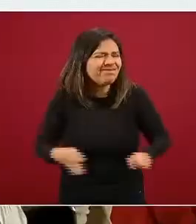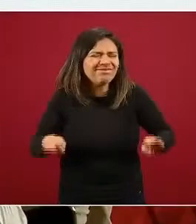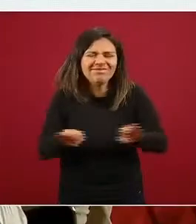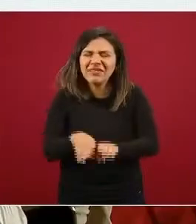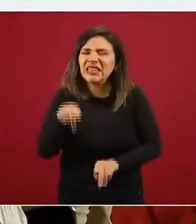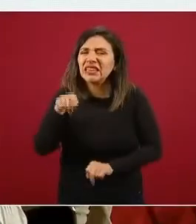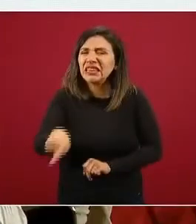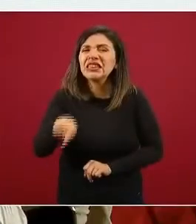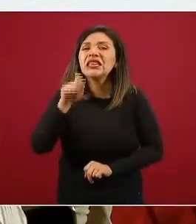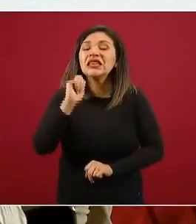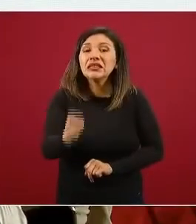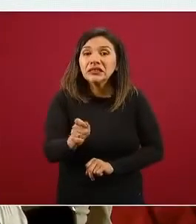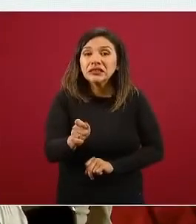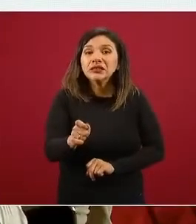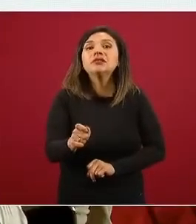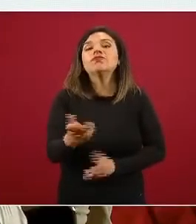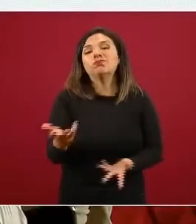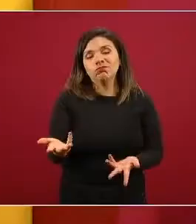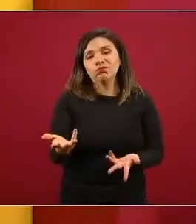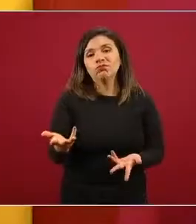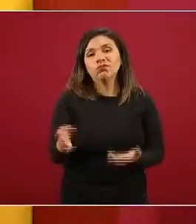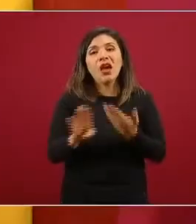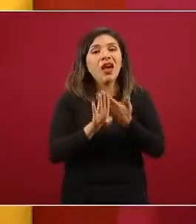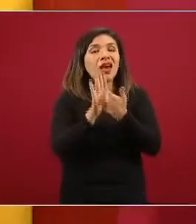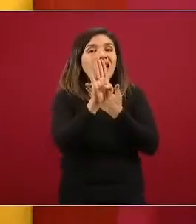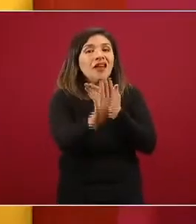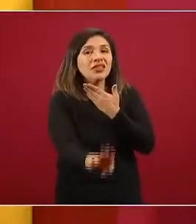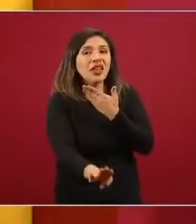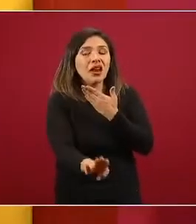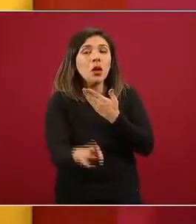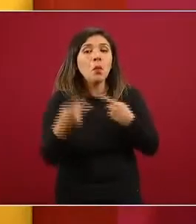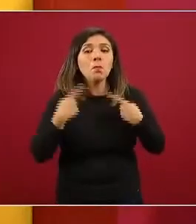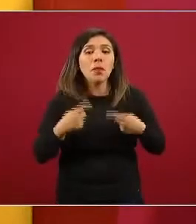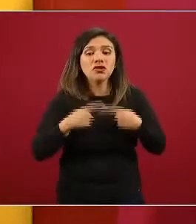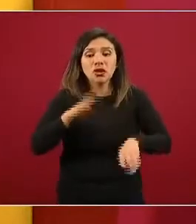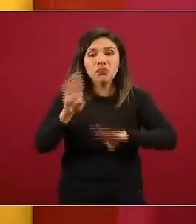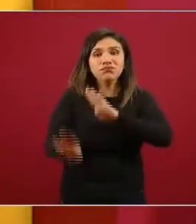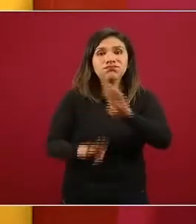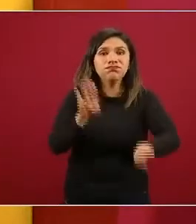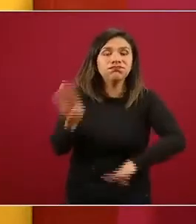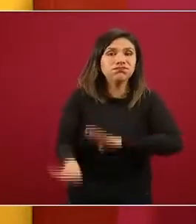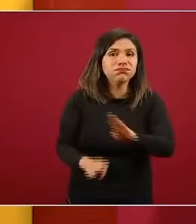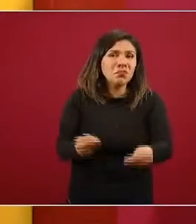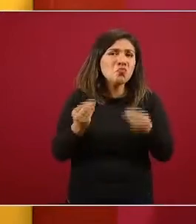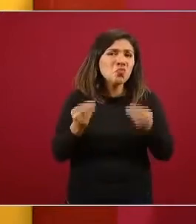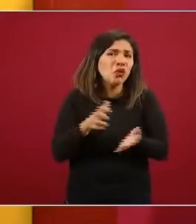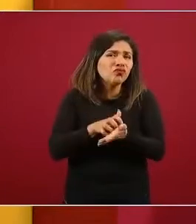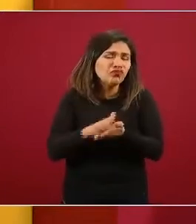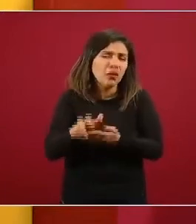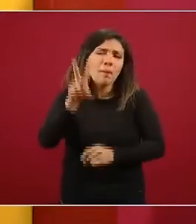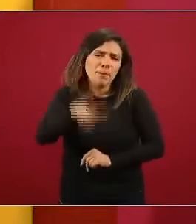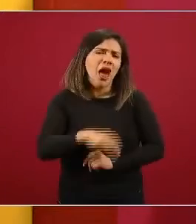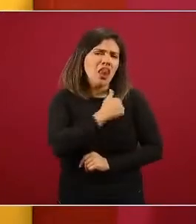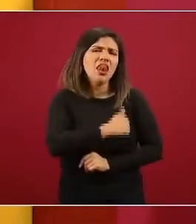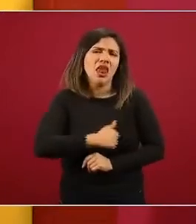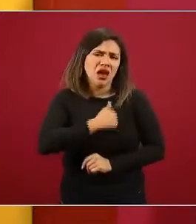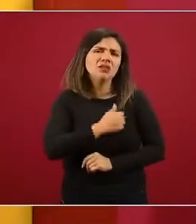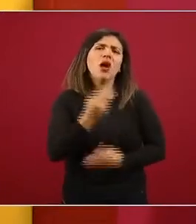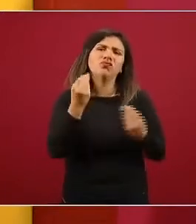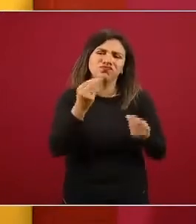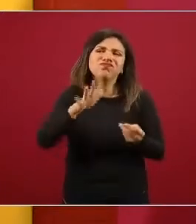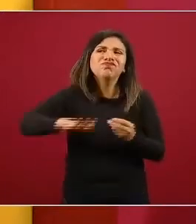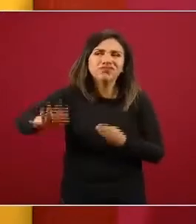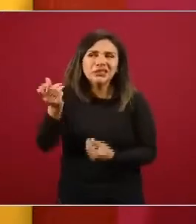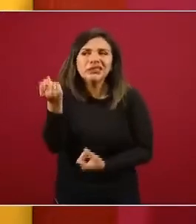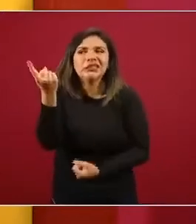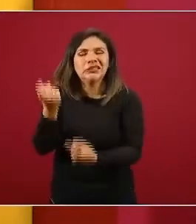eso es evitar las muertes evitables. Muy lamentablemente hay una parte de